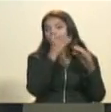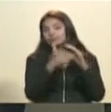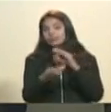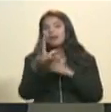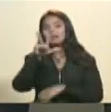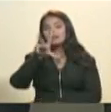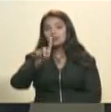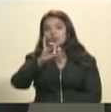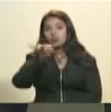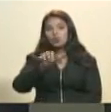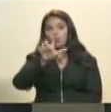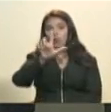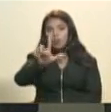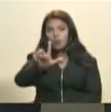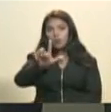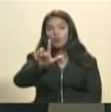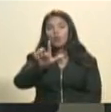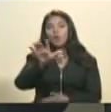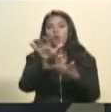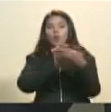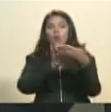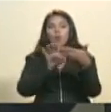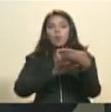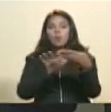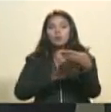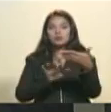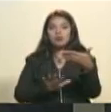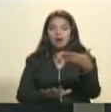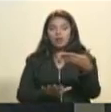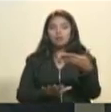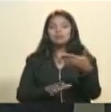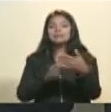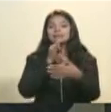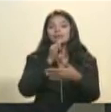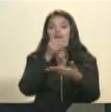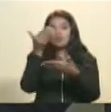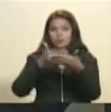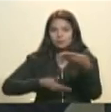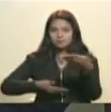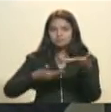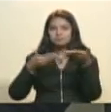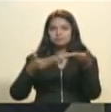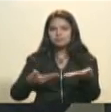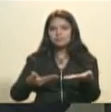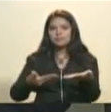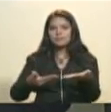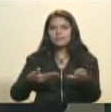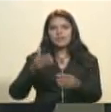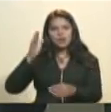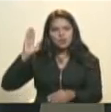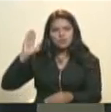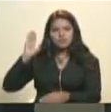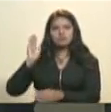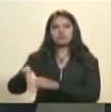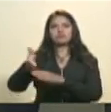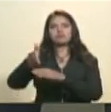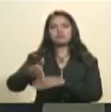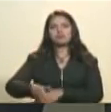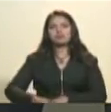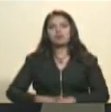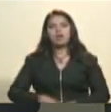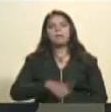31 de julio un comunicado en el cual informa que ha sancionado